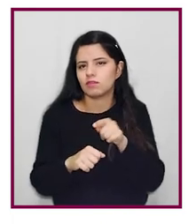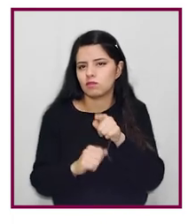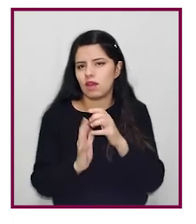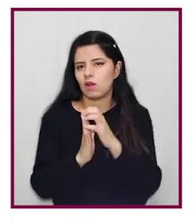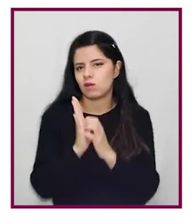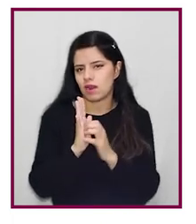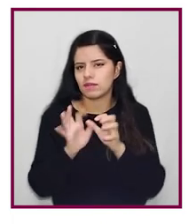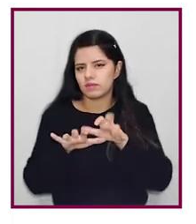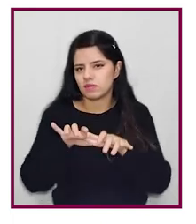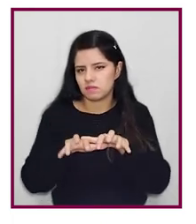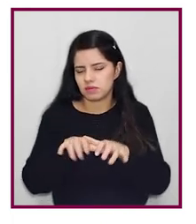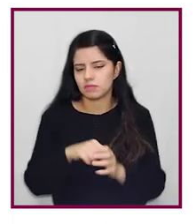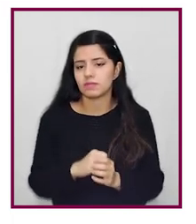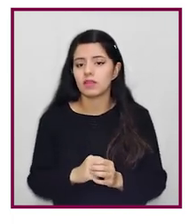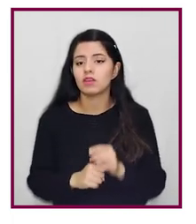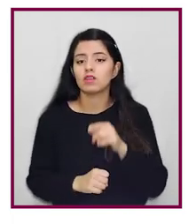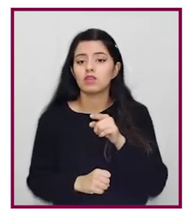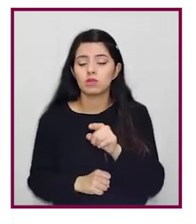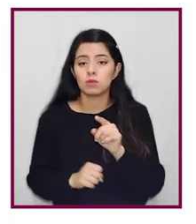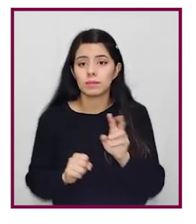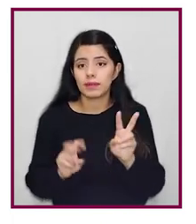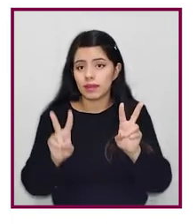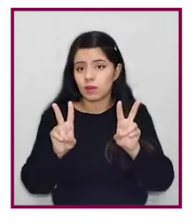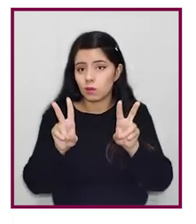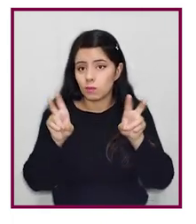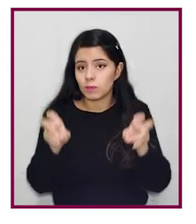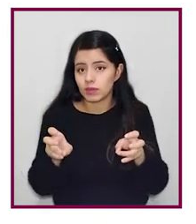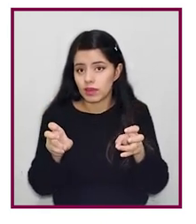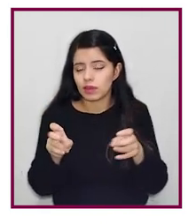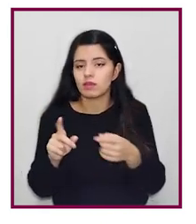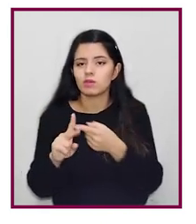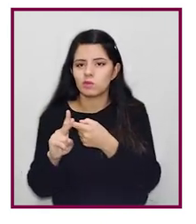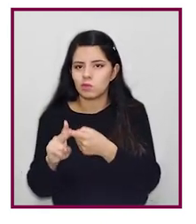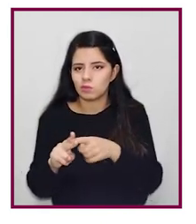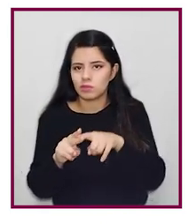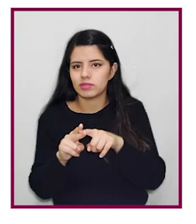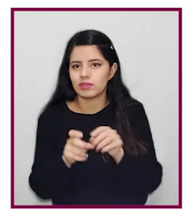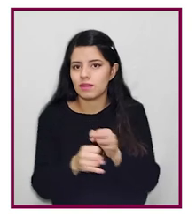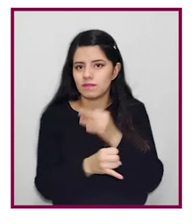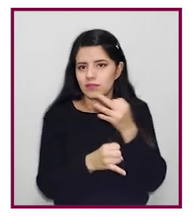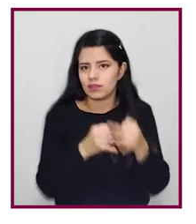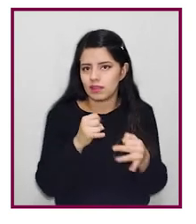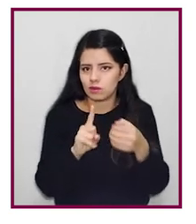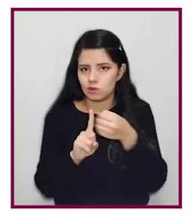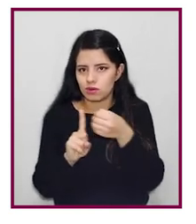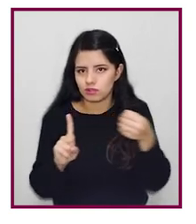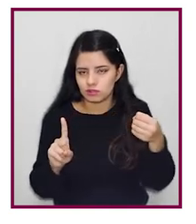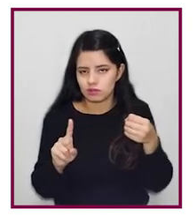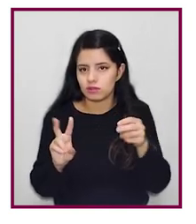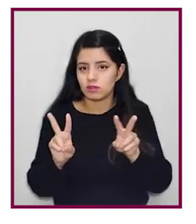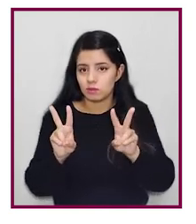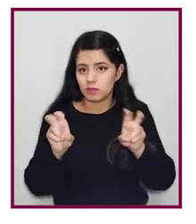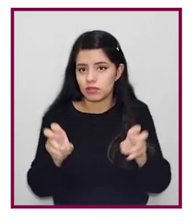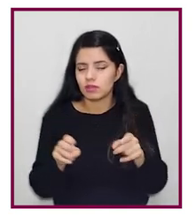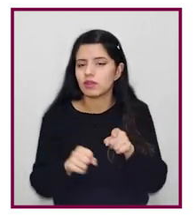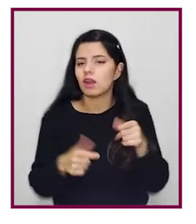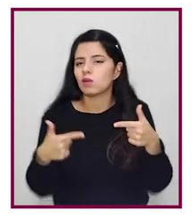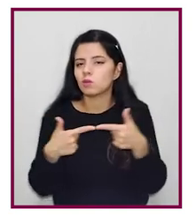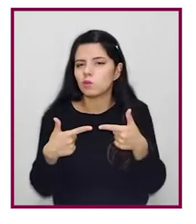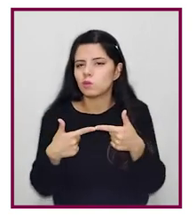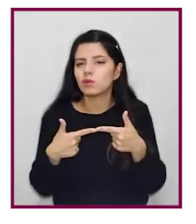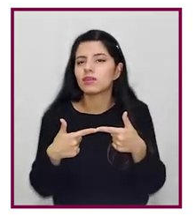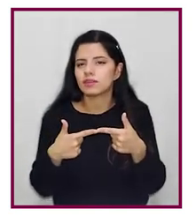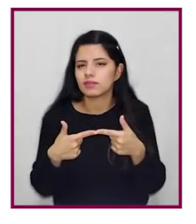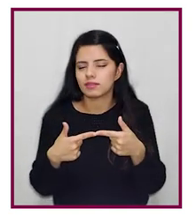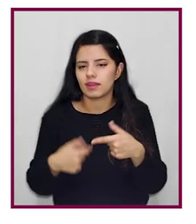Si tú utilizas comillas al principio y al final de tu término de búsqueda, Google entenderá que estás buscando